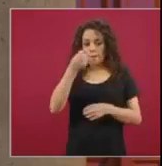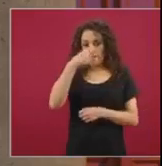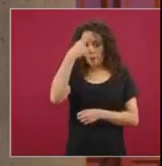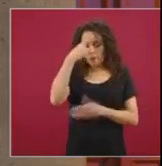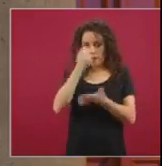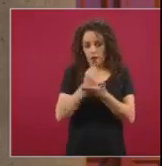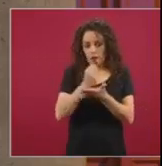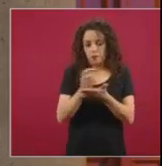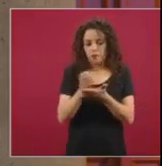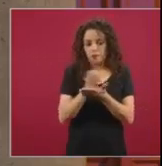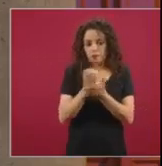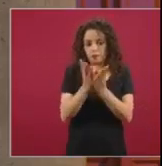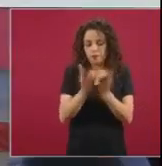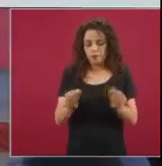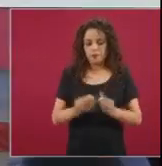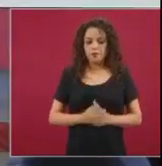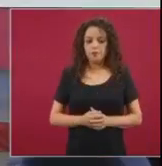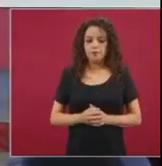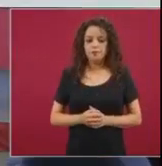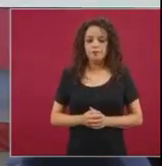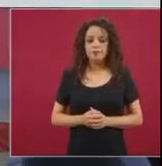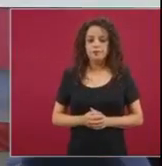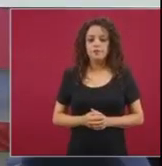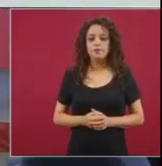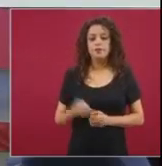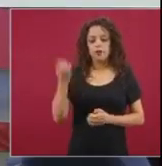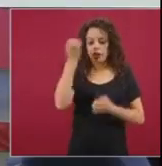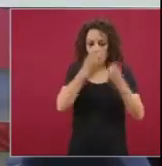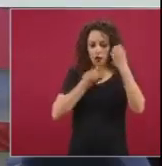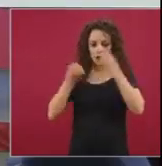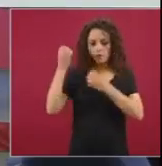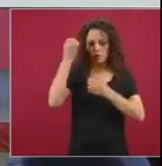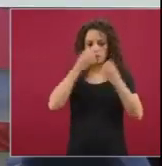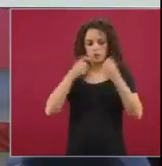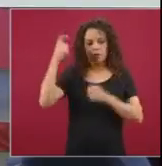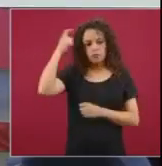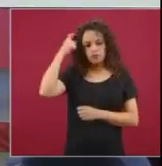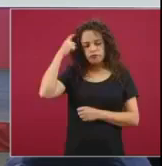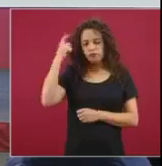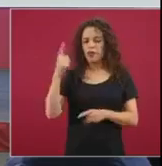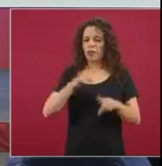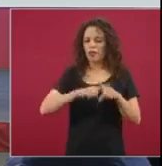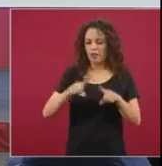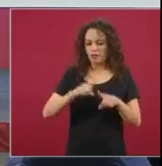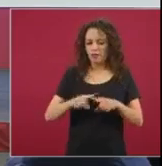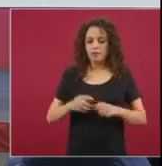vigilancias de los estados reaccionales y las evaluaciones neurológicas. ¿Me das la siguiente, por favor?